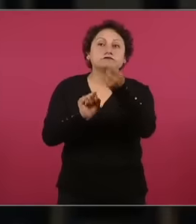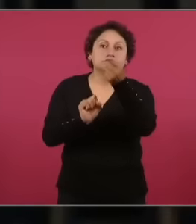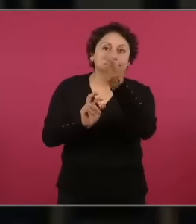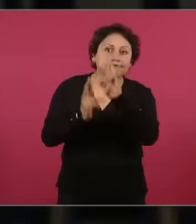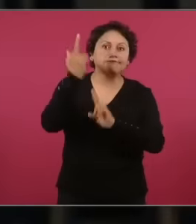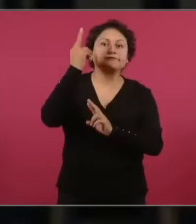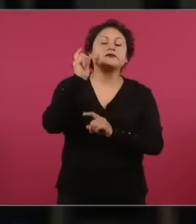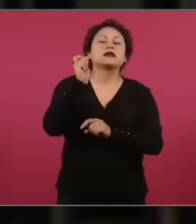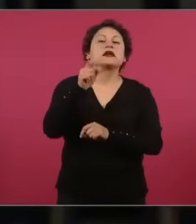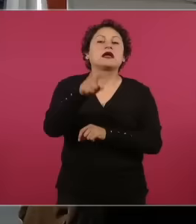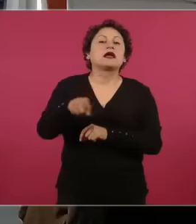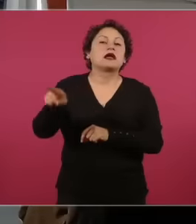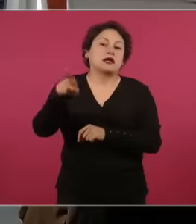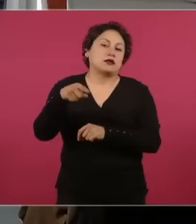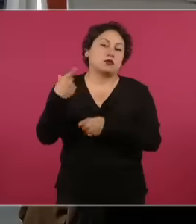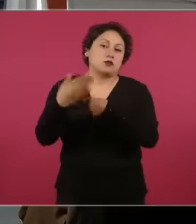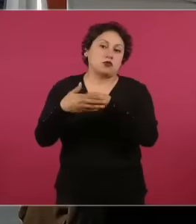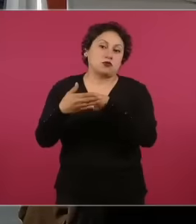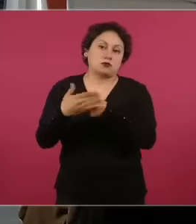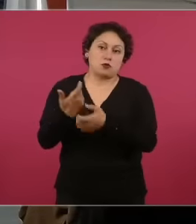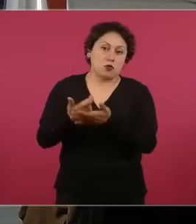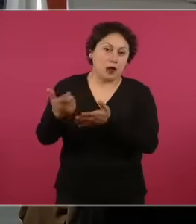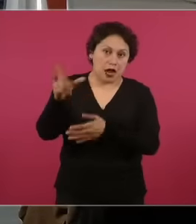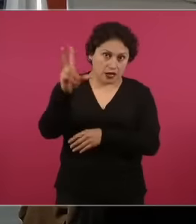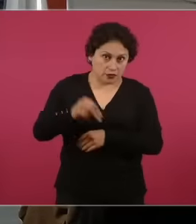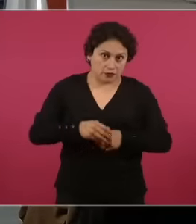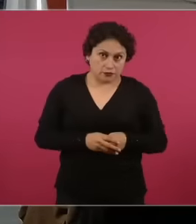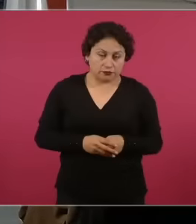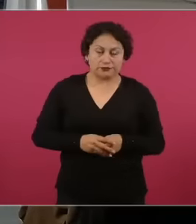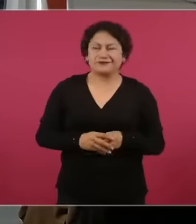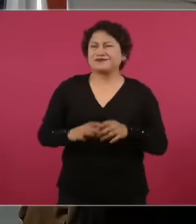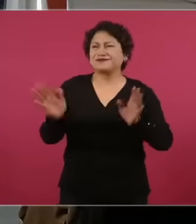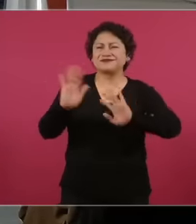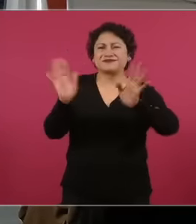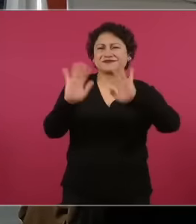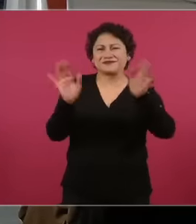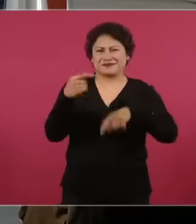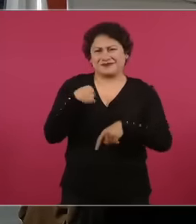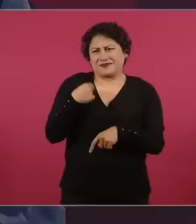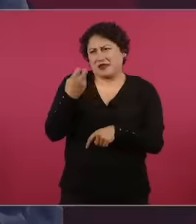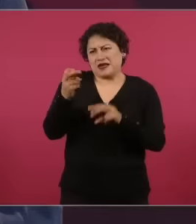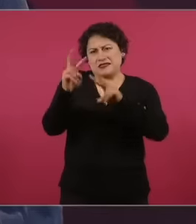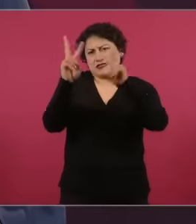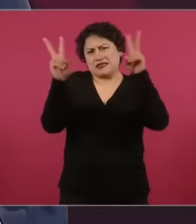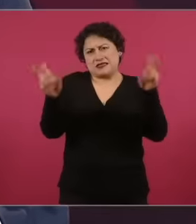lado. Eso lo resuelven ellos. O sea, yo a lo que voy